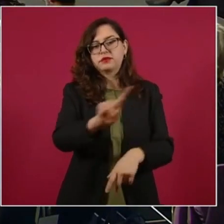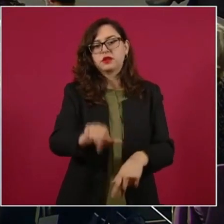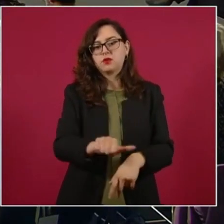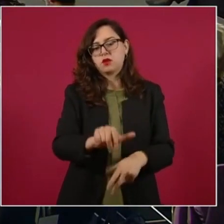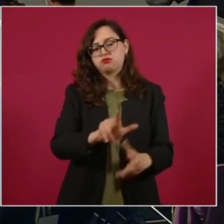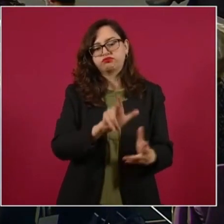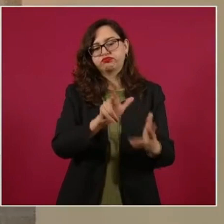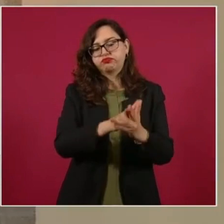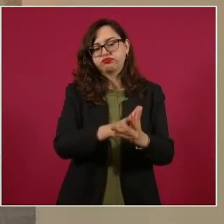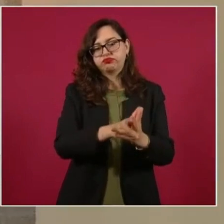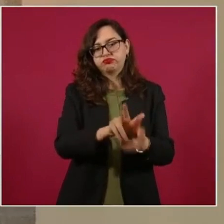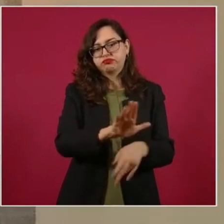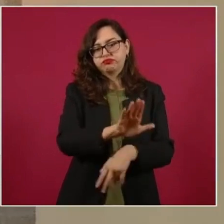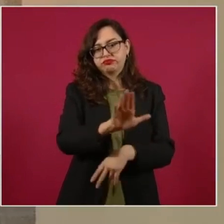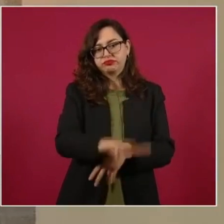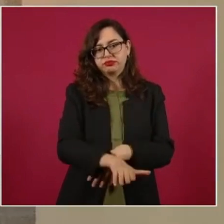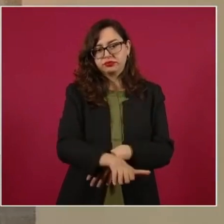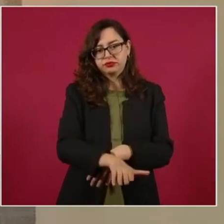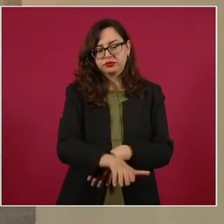Por eso